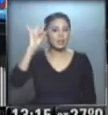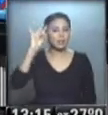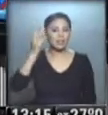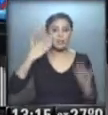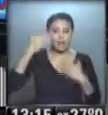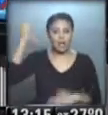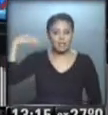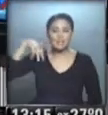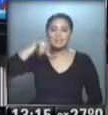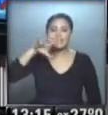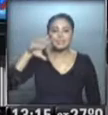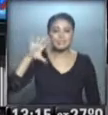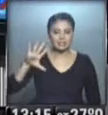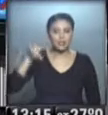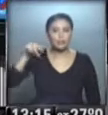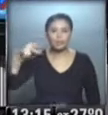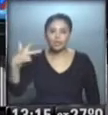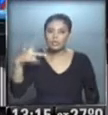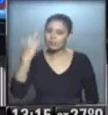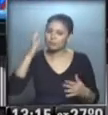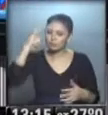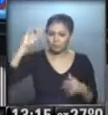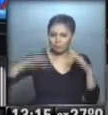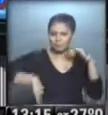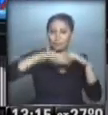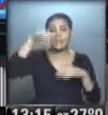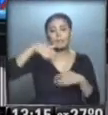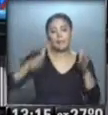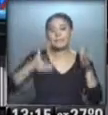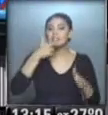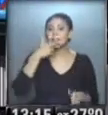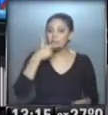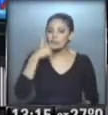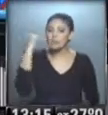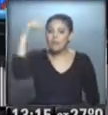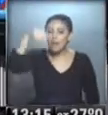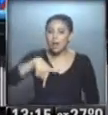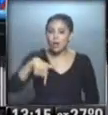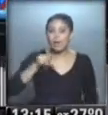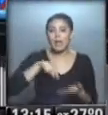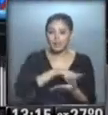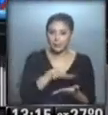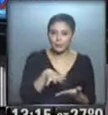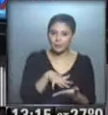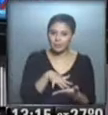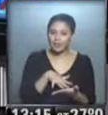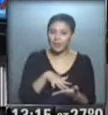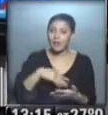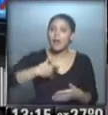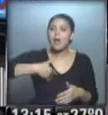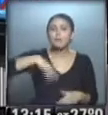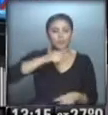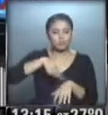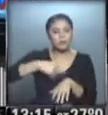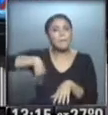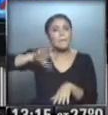temperatura de ayer, 35.3, récord absoluto para septiembre, ya en este momento en la ciudad de Buenos Aires hace más de una